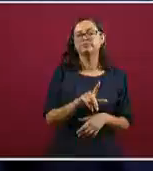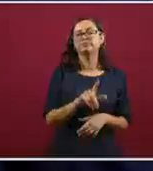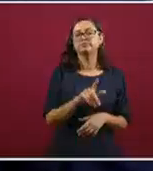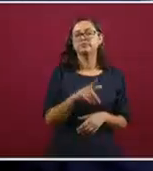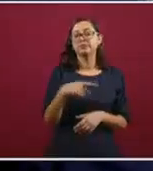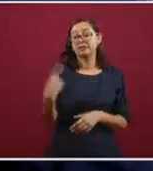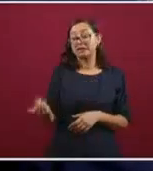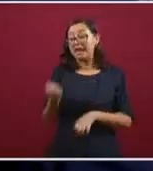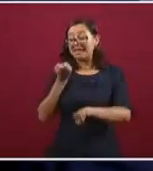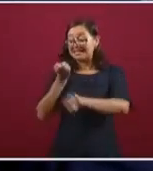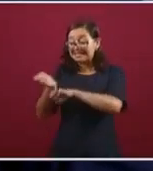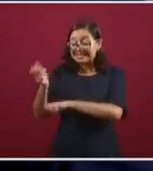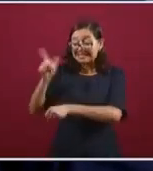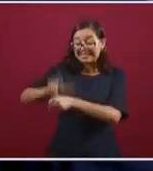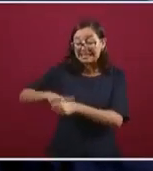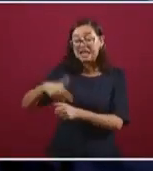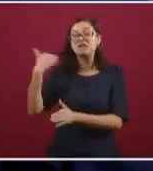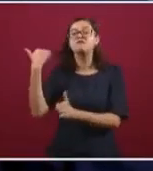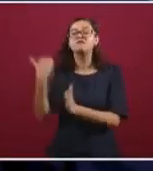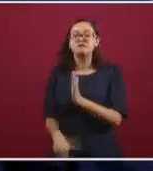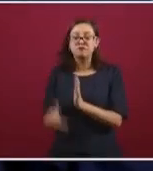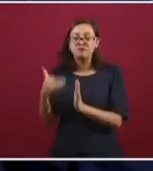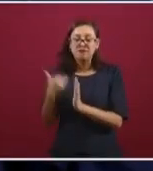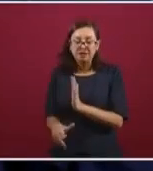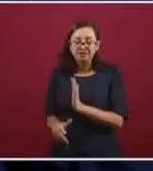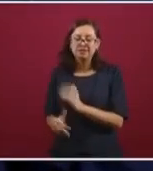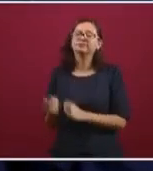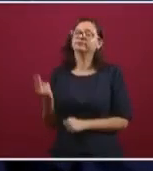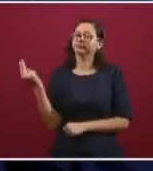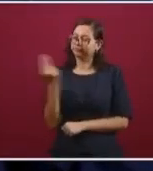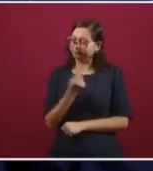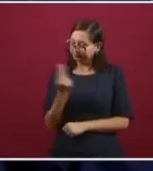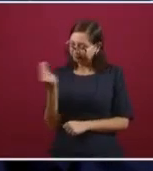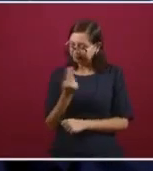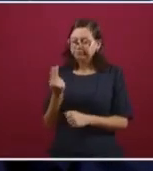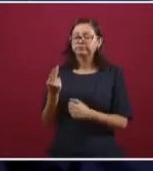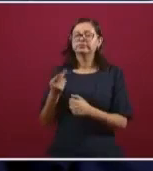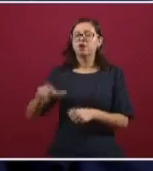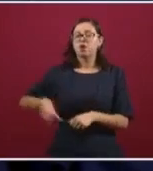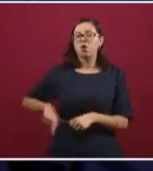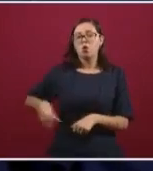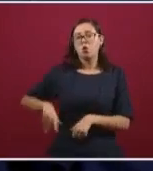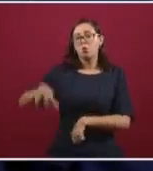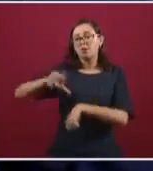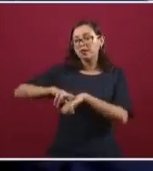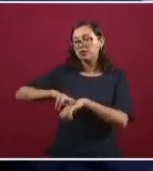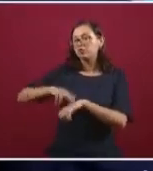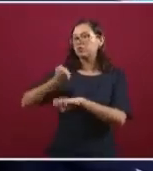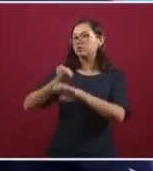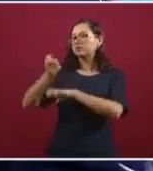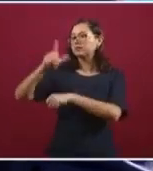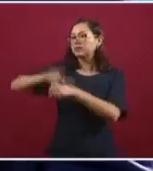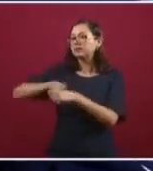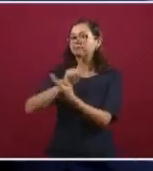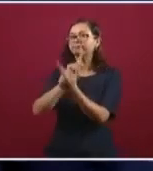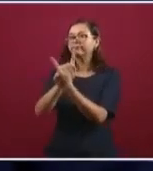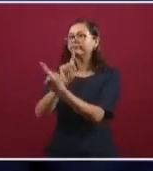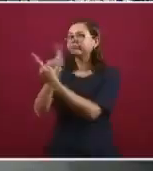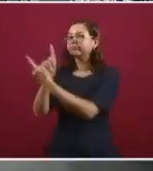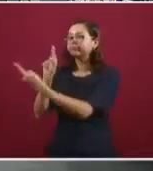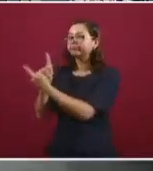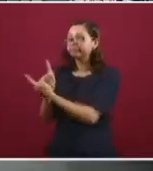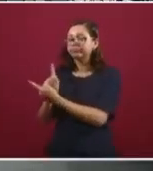por resolver con los gobiernos estatales para que el fondo de